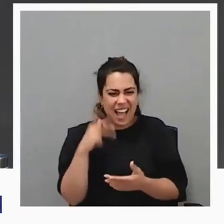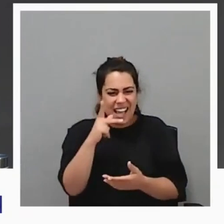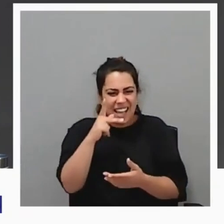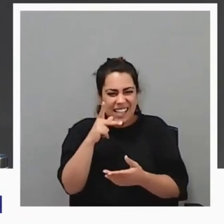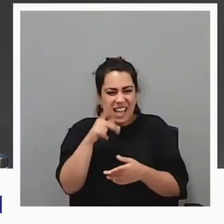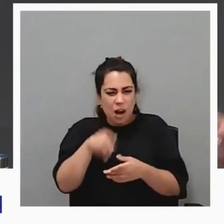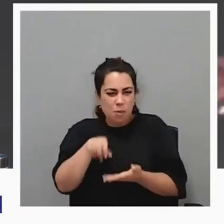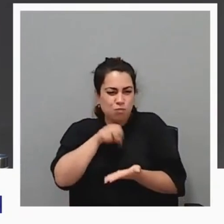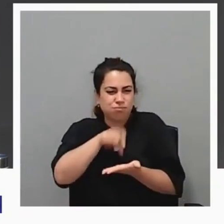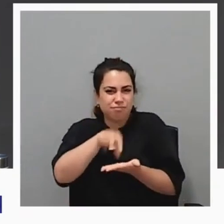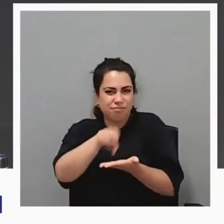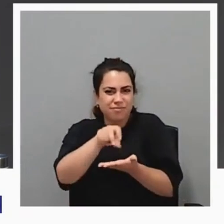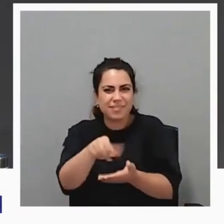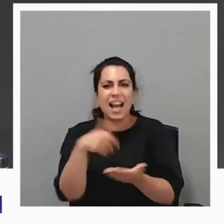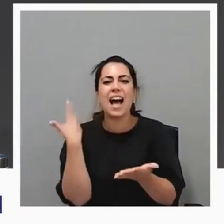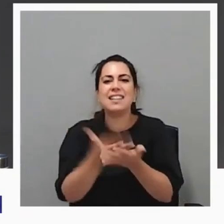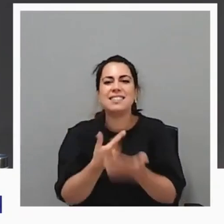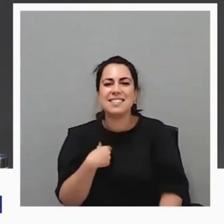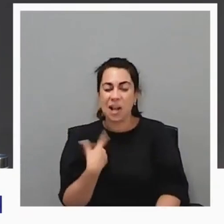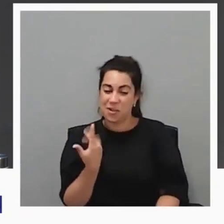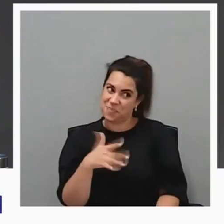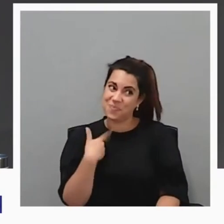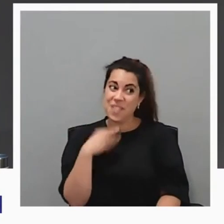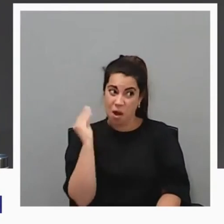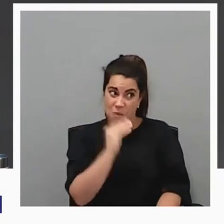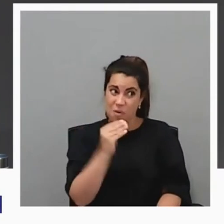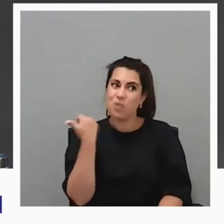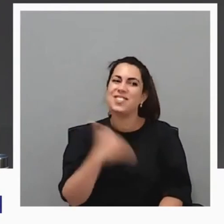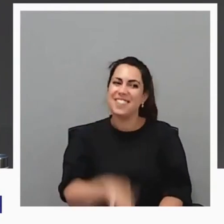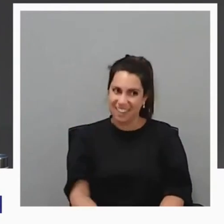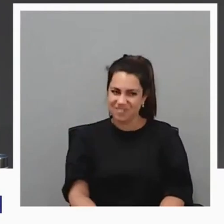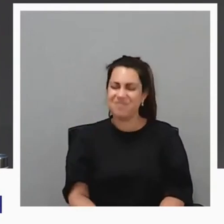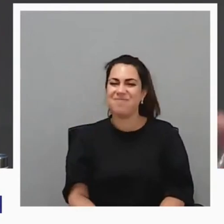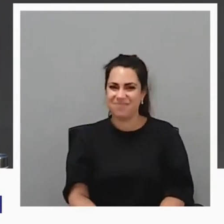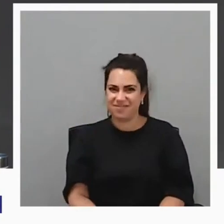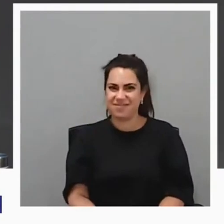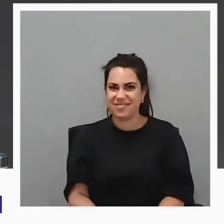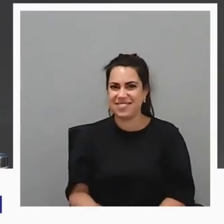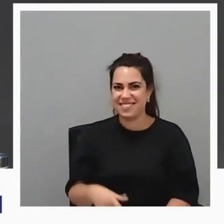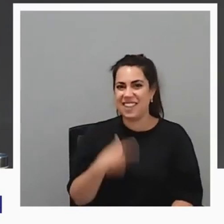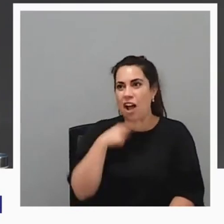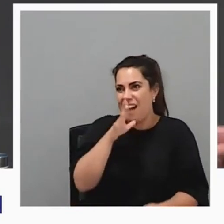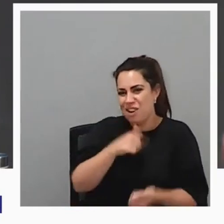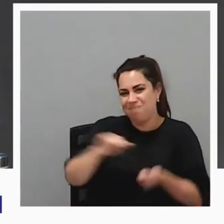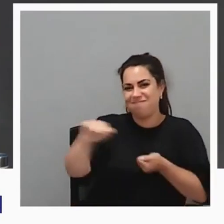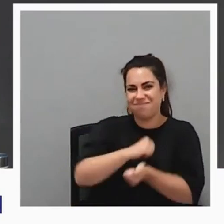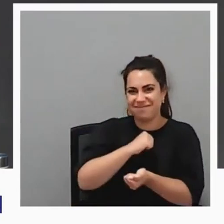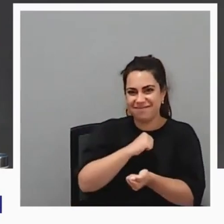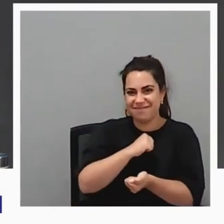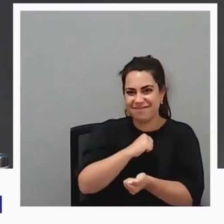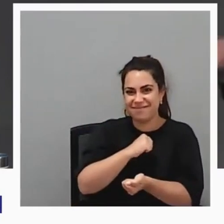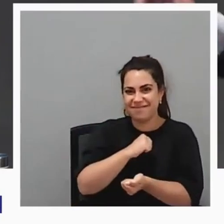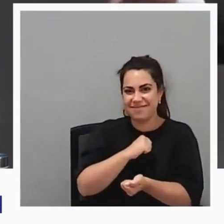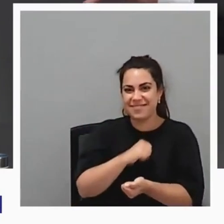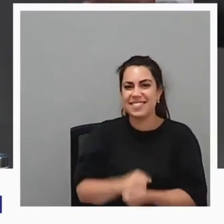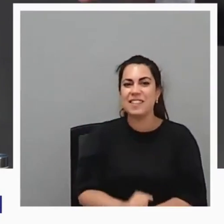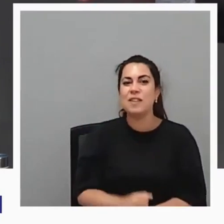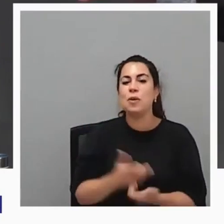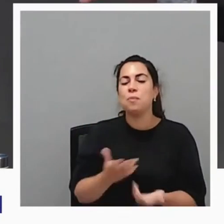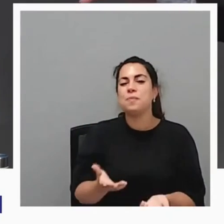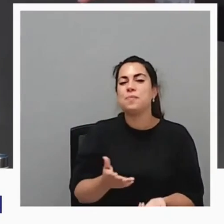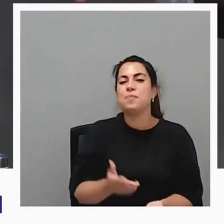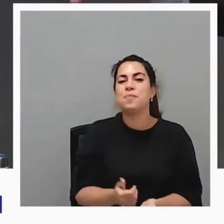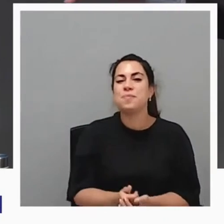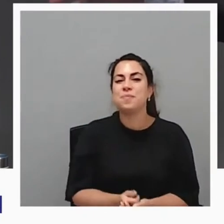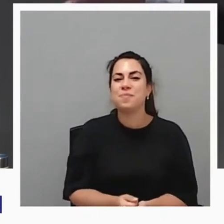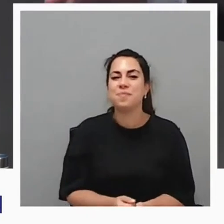Esta es buena, ¿eh? No estaba preparada. Ahora más fastidiado. Bueno, no, pero puedo decir algo. Hay una